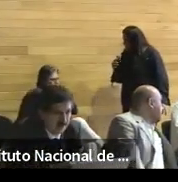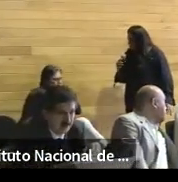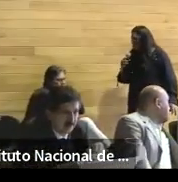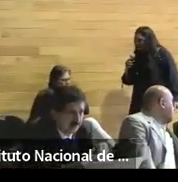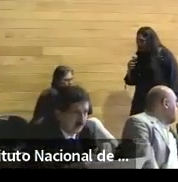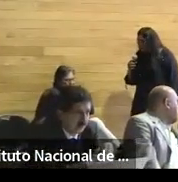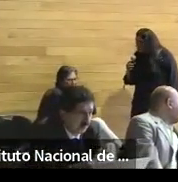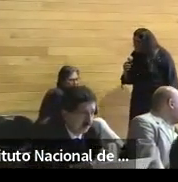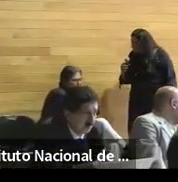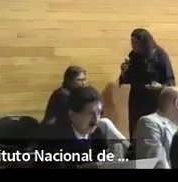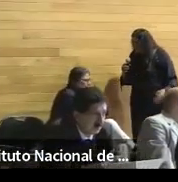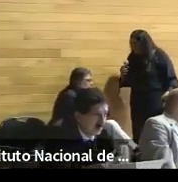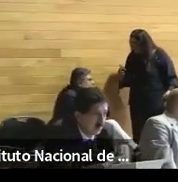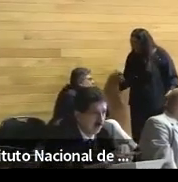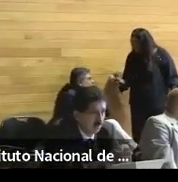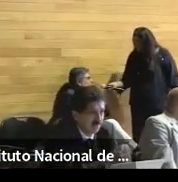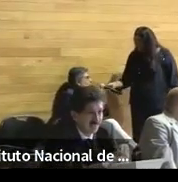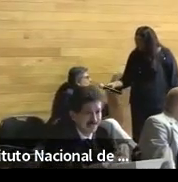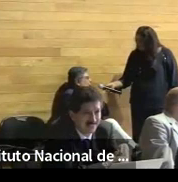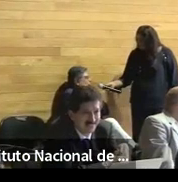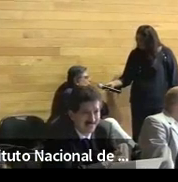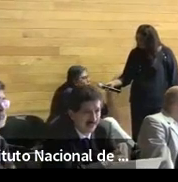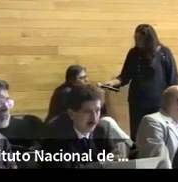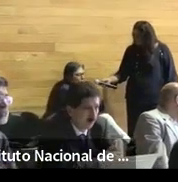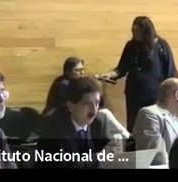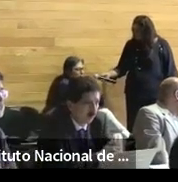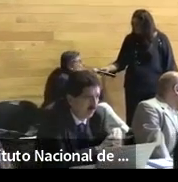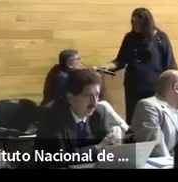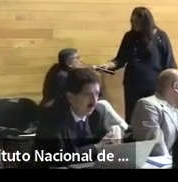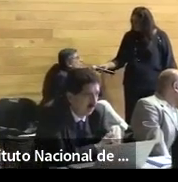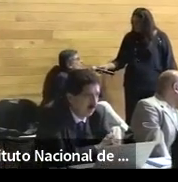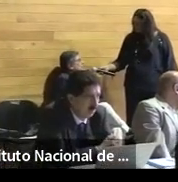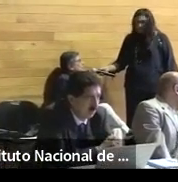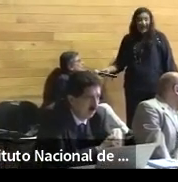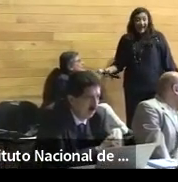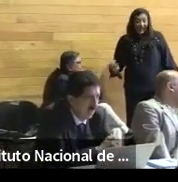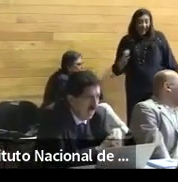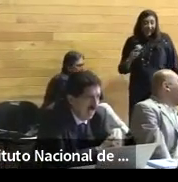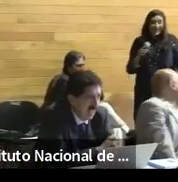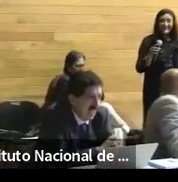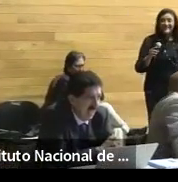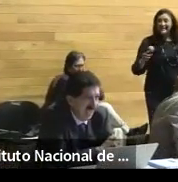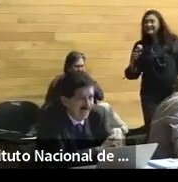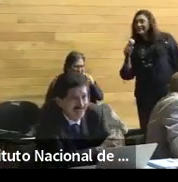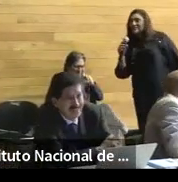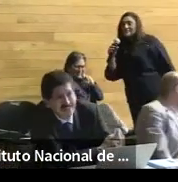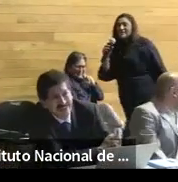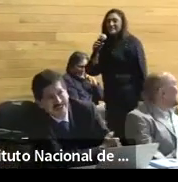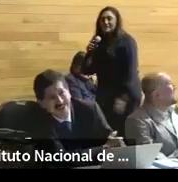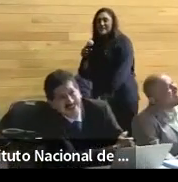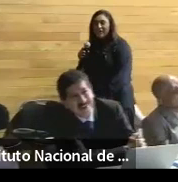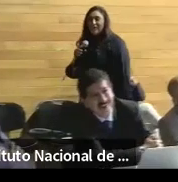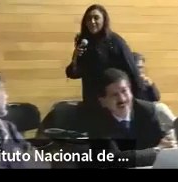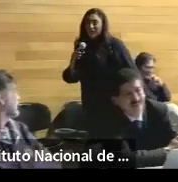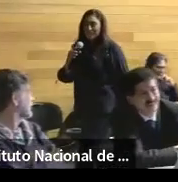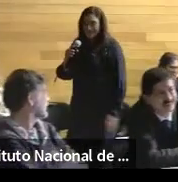no diga quién es pero dígame la verdad lo primero que pienso es que me va a invitar a comer es que seguramente